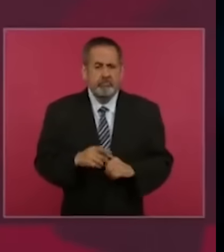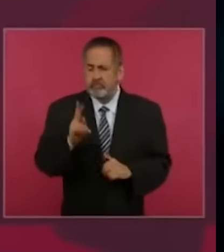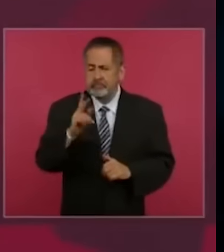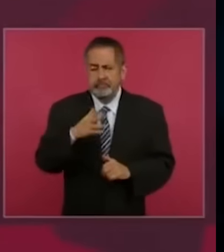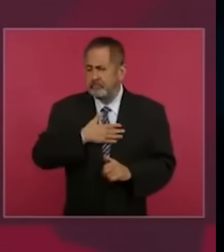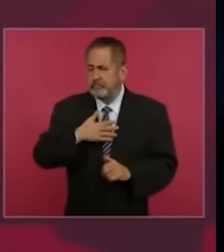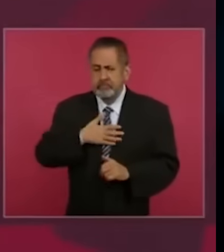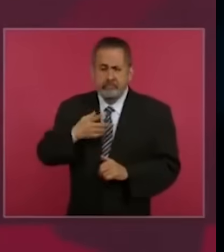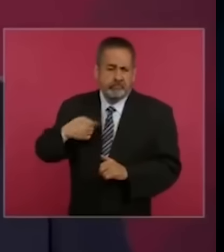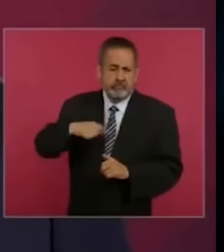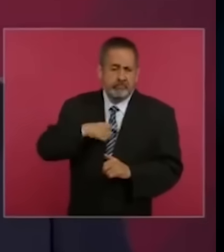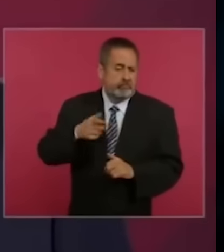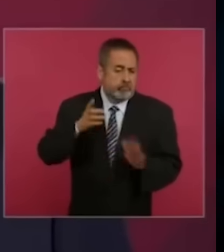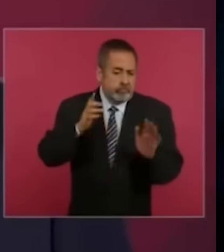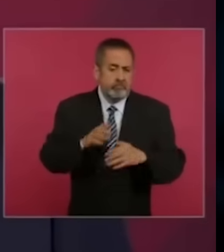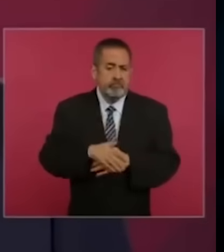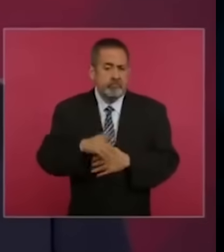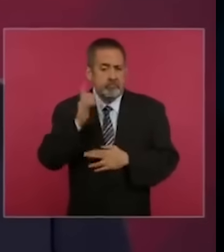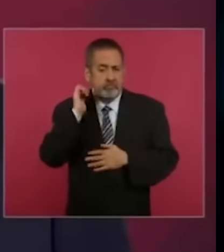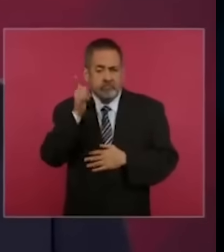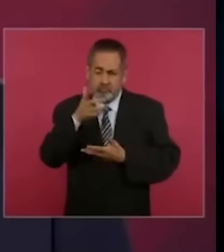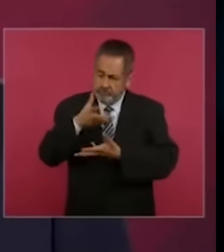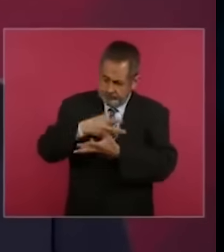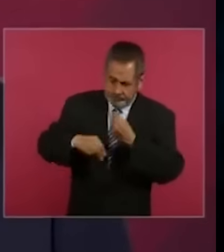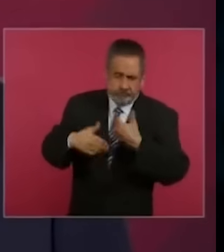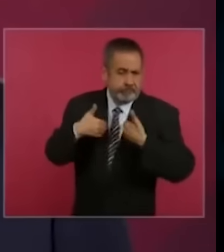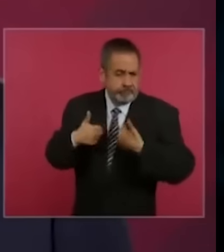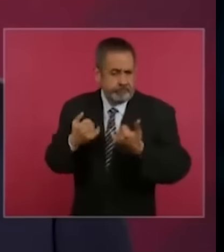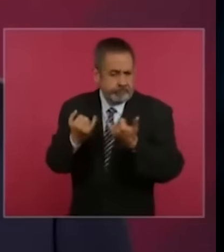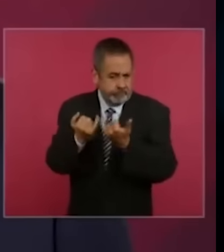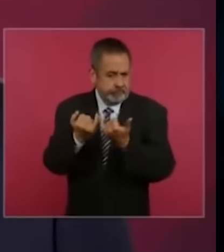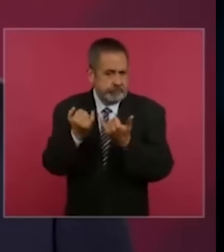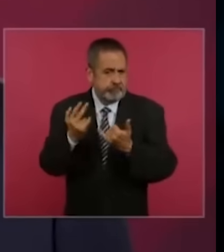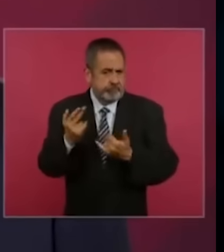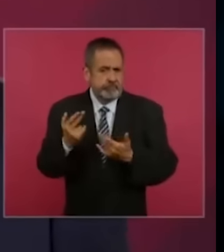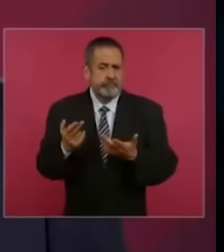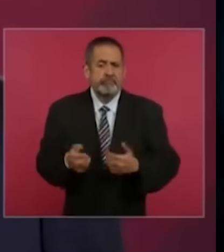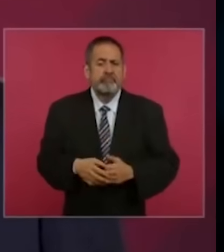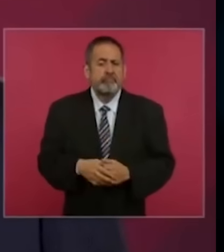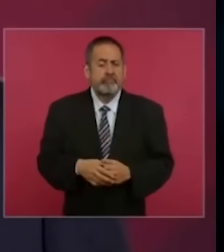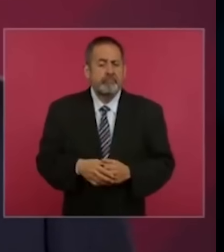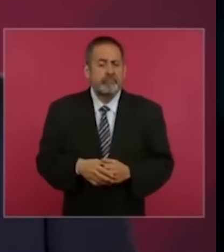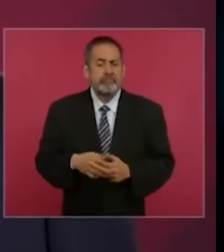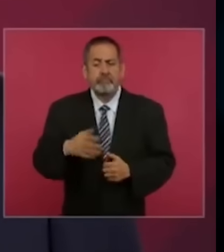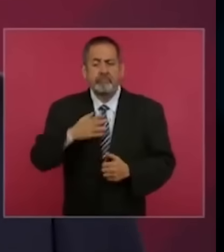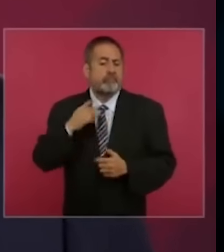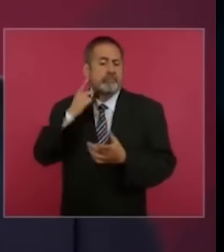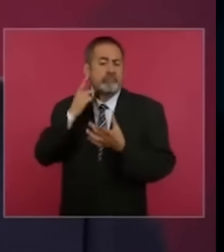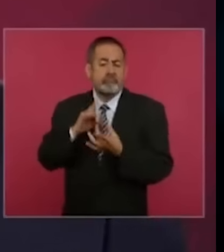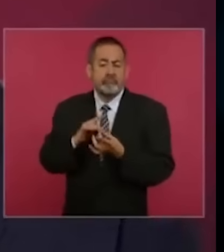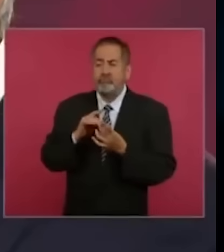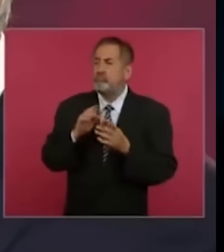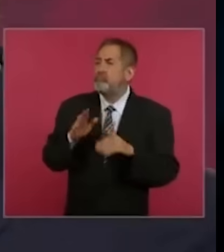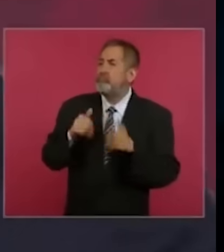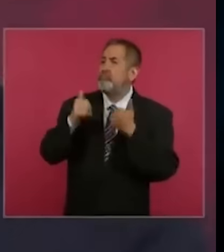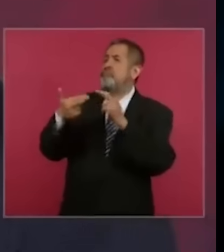pero ojalá y nos comprenda, porque nuestra política exterior